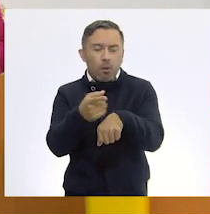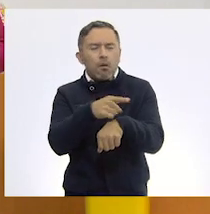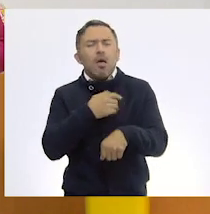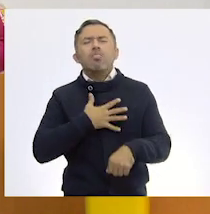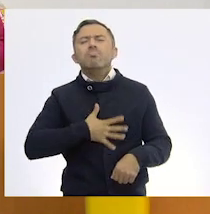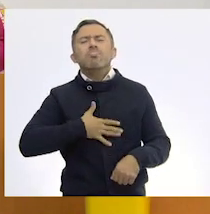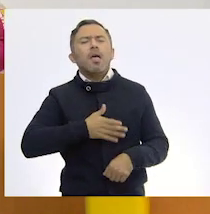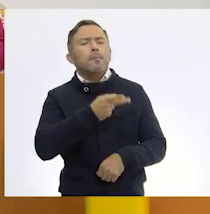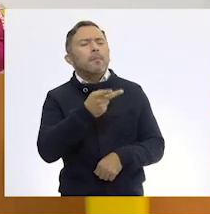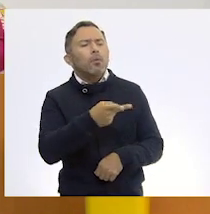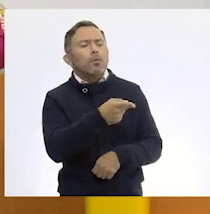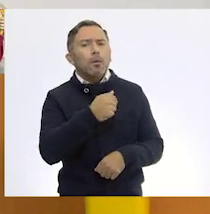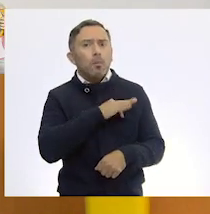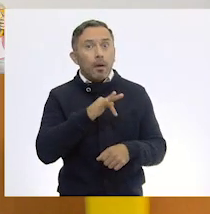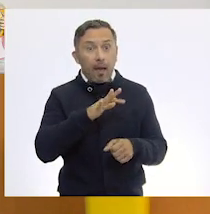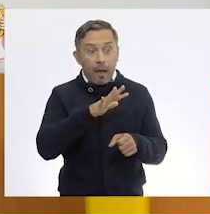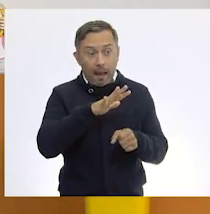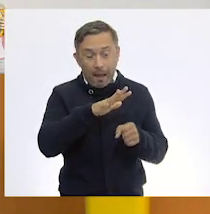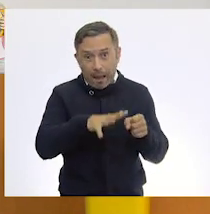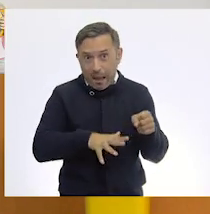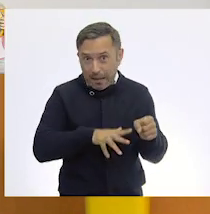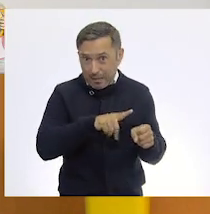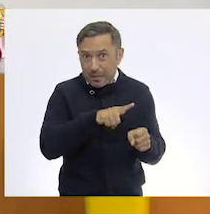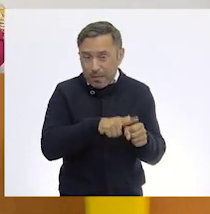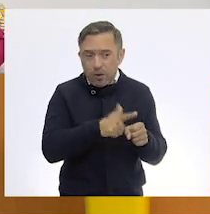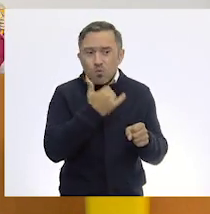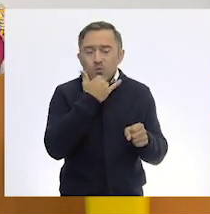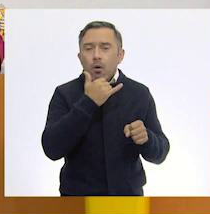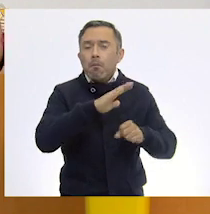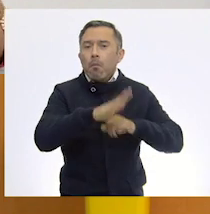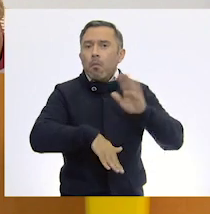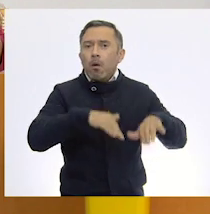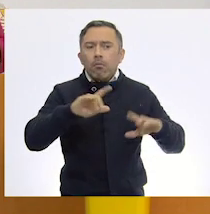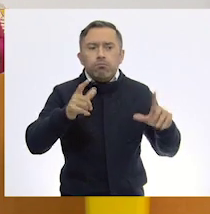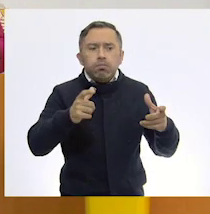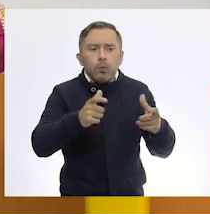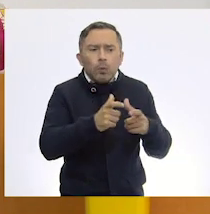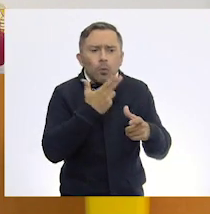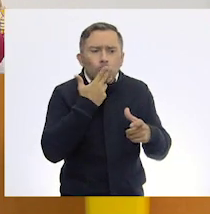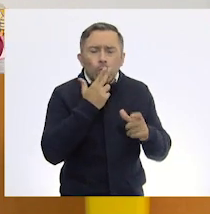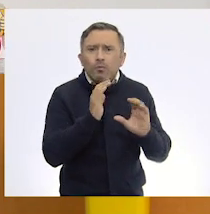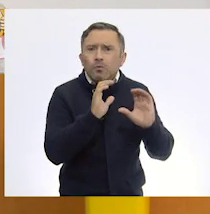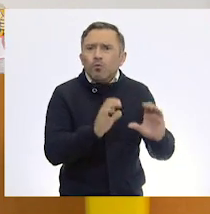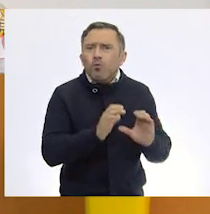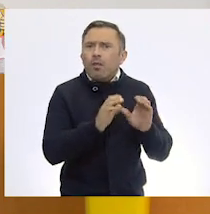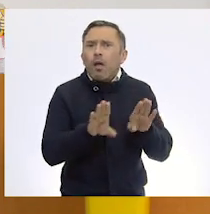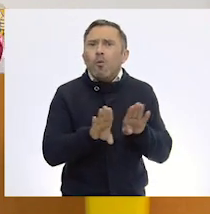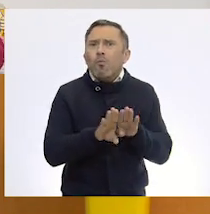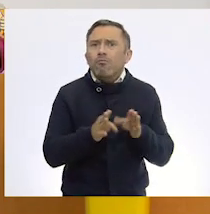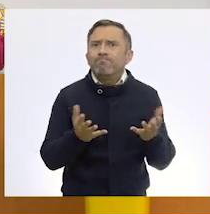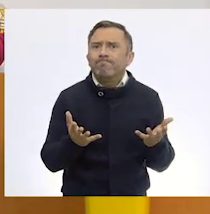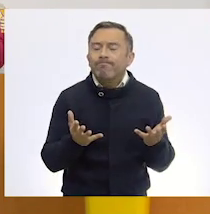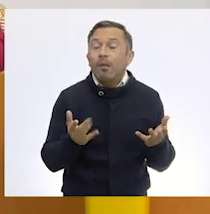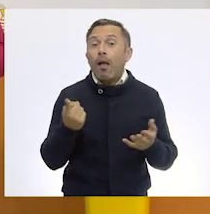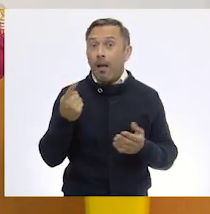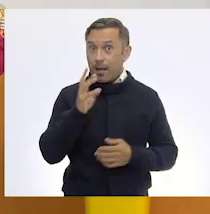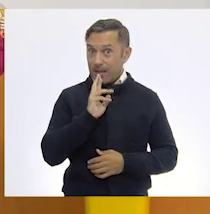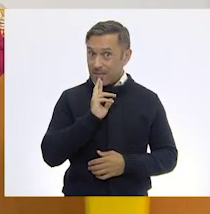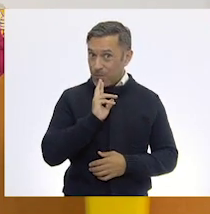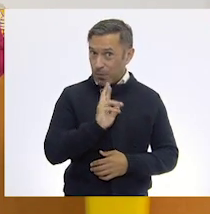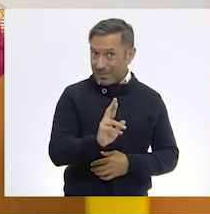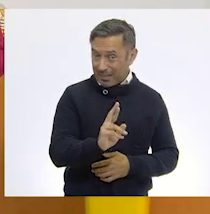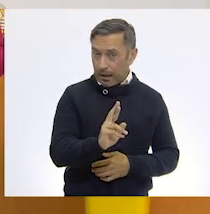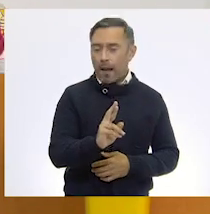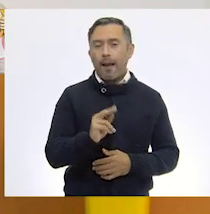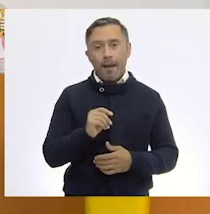hacer para cuidar las especies en peligro de extinción? Y la respuesta la escribamos o la dibujemos en